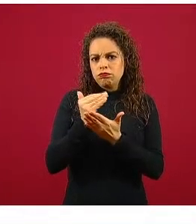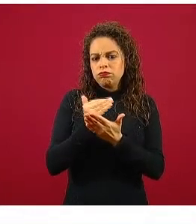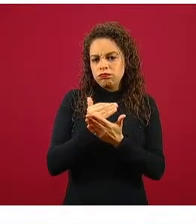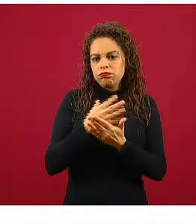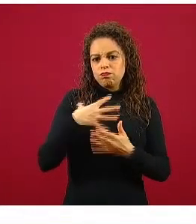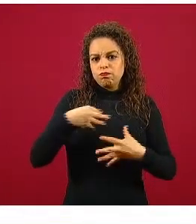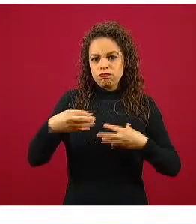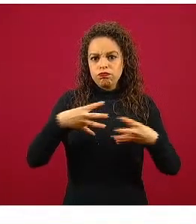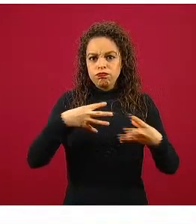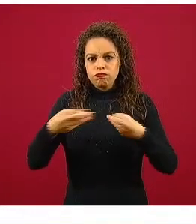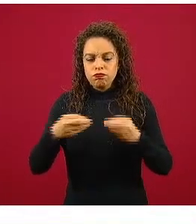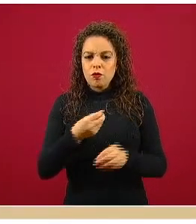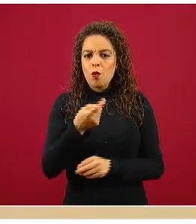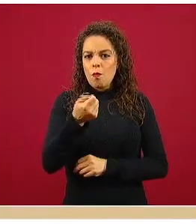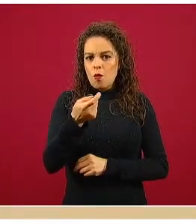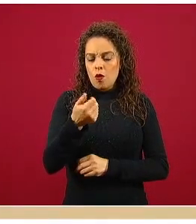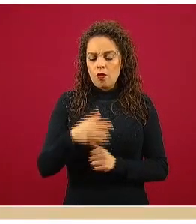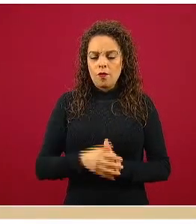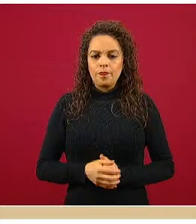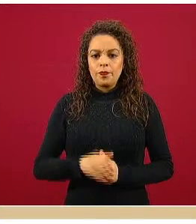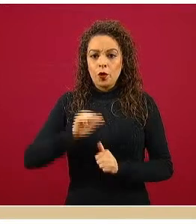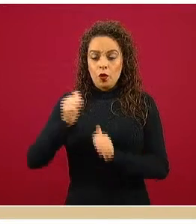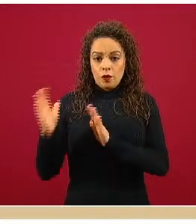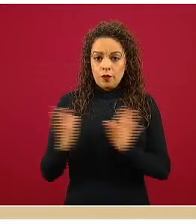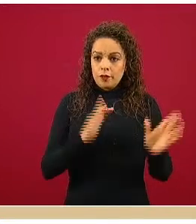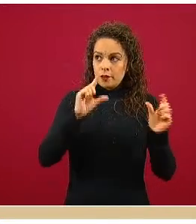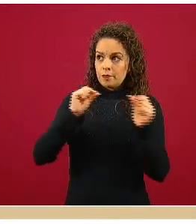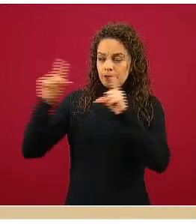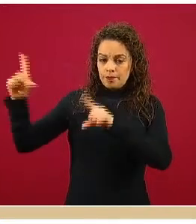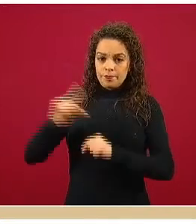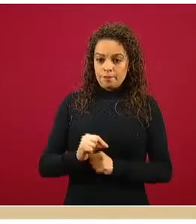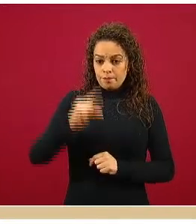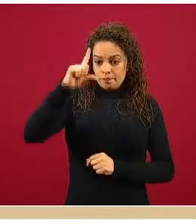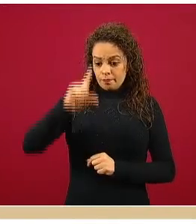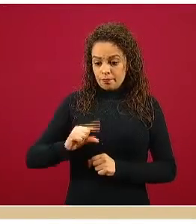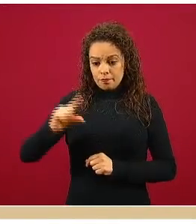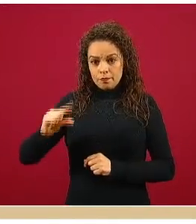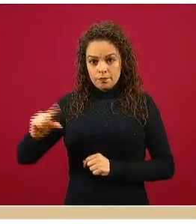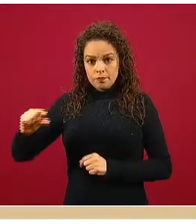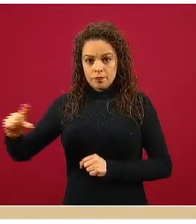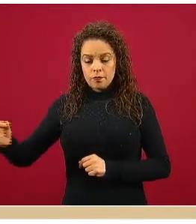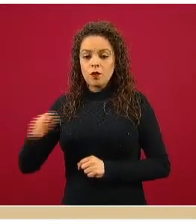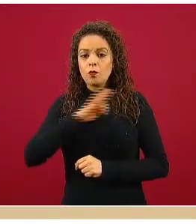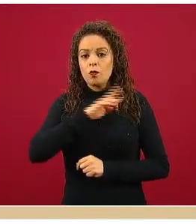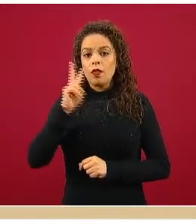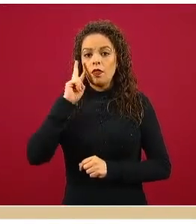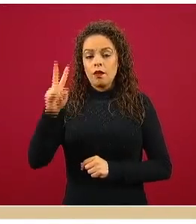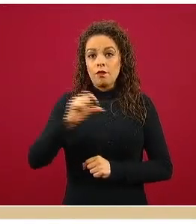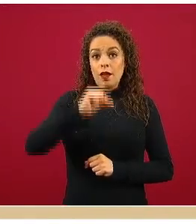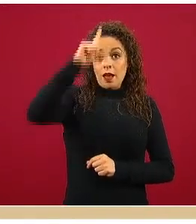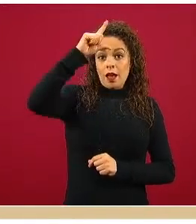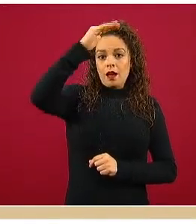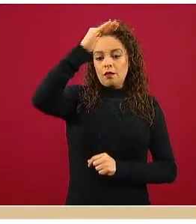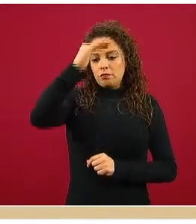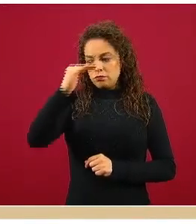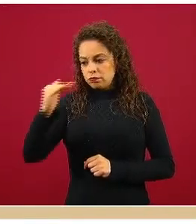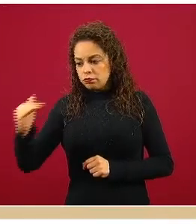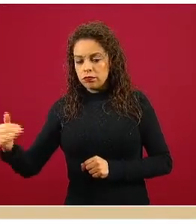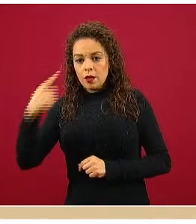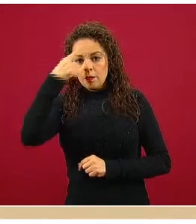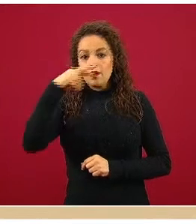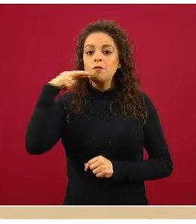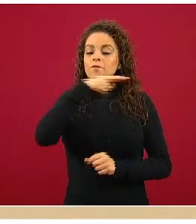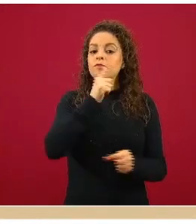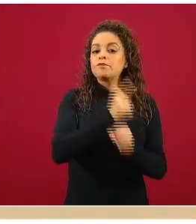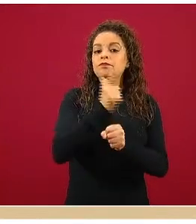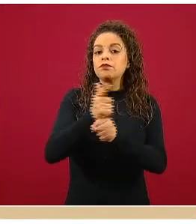siguiente diapositiva veremos esta misma carga, pero ahora distribuida de manera descendente para que ustedes puedan rápidamente identificar cuáles son